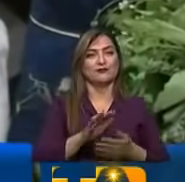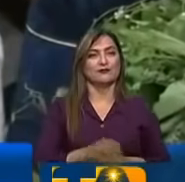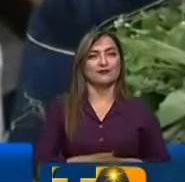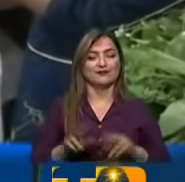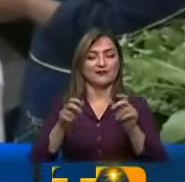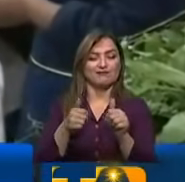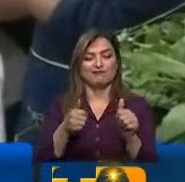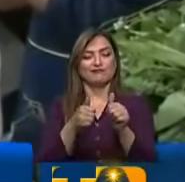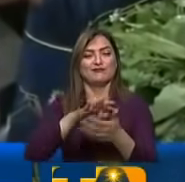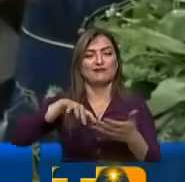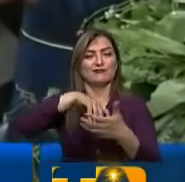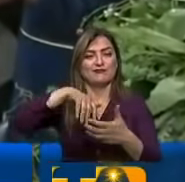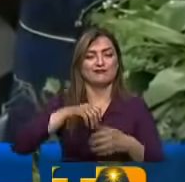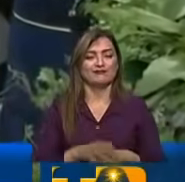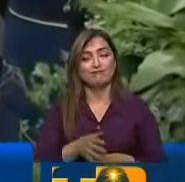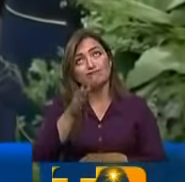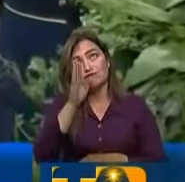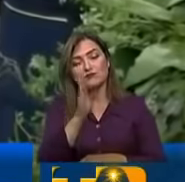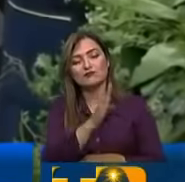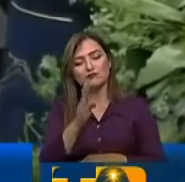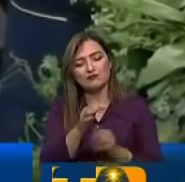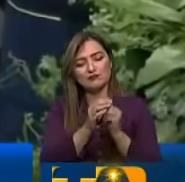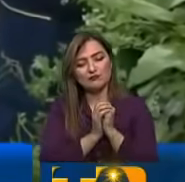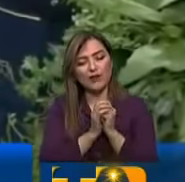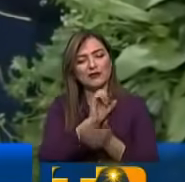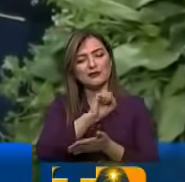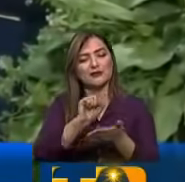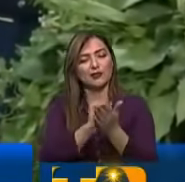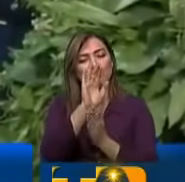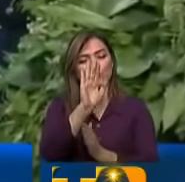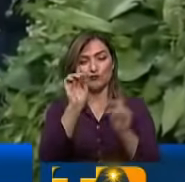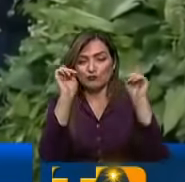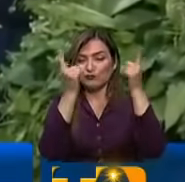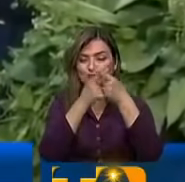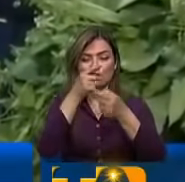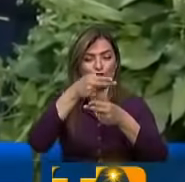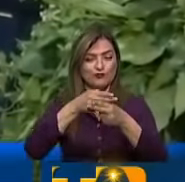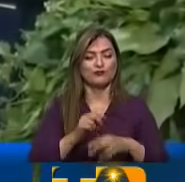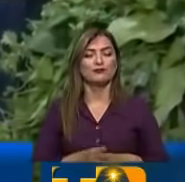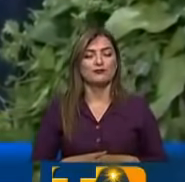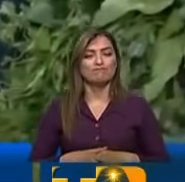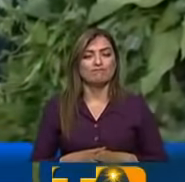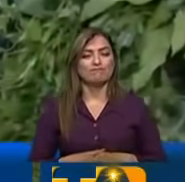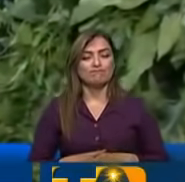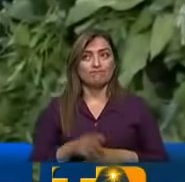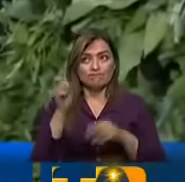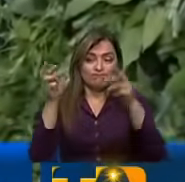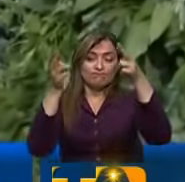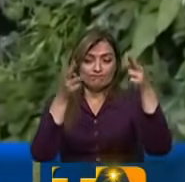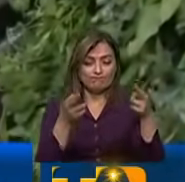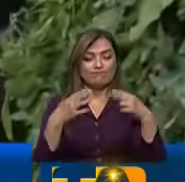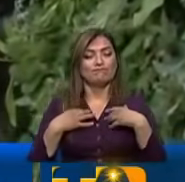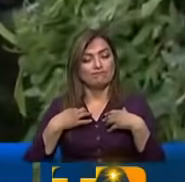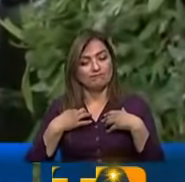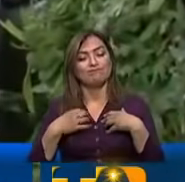mezclado. Señor bendito, tú que estás en el cielo, santificado sea tu nombre. Venga a nosotros tu reino, hágase tu voluntad en la tierra